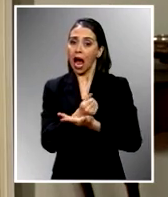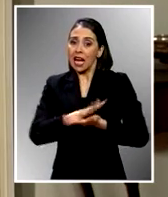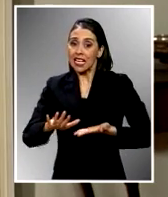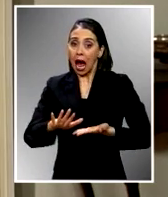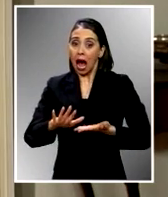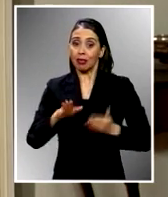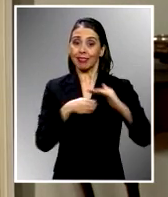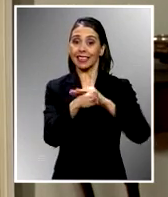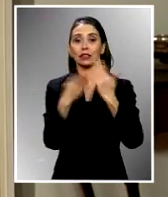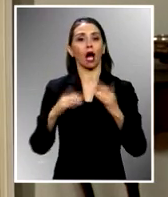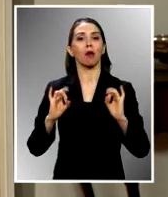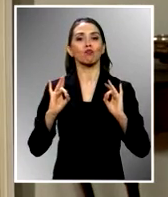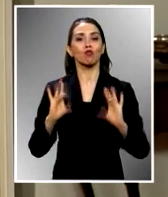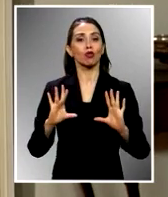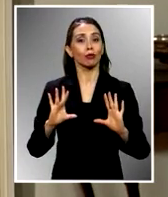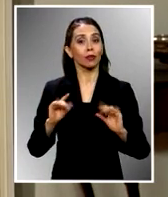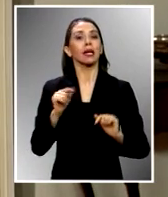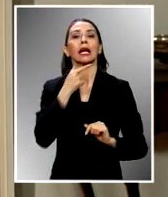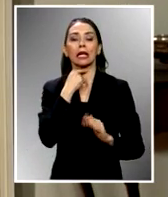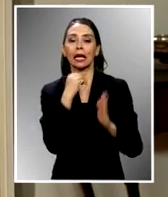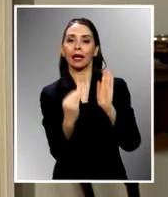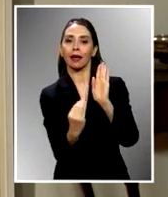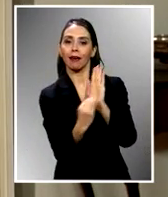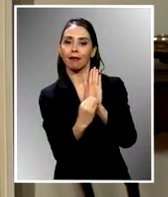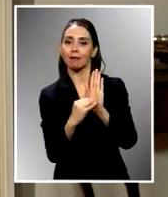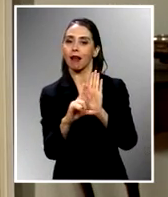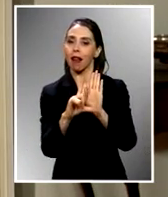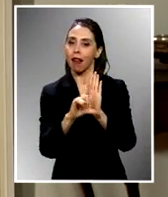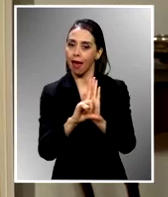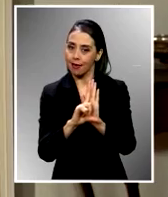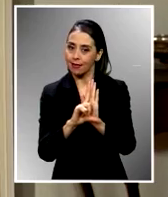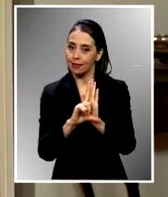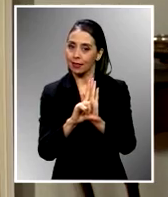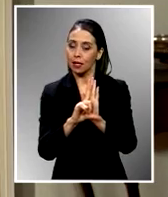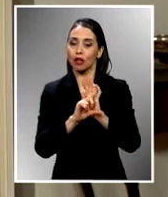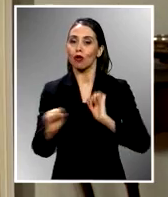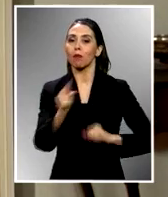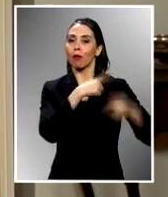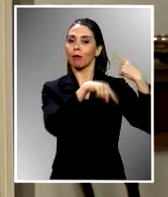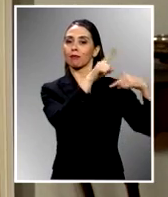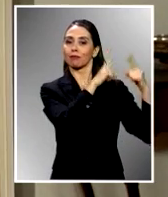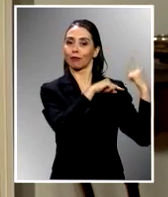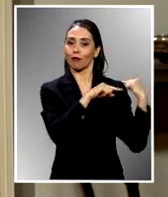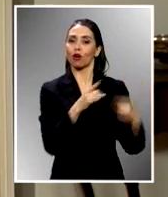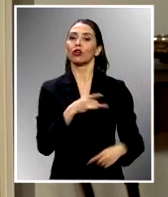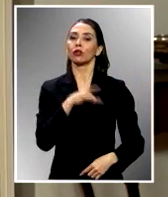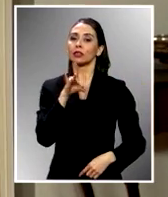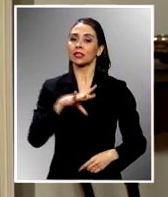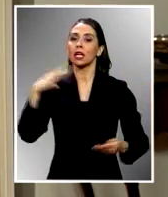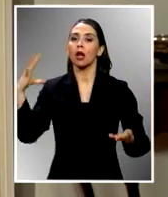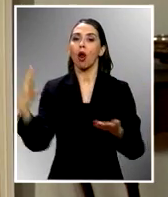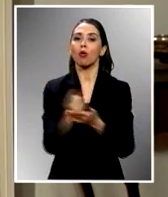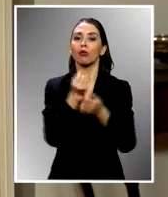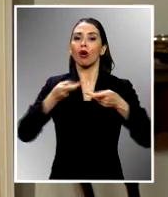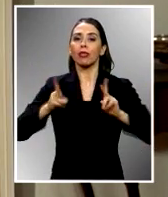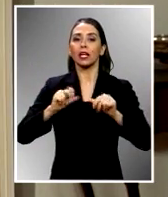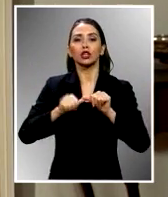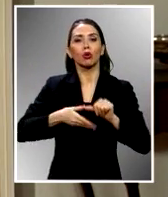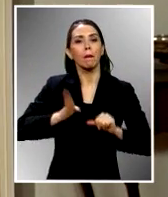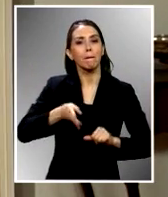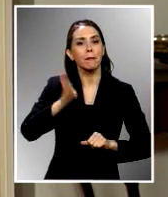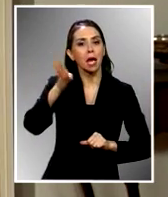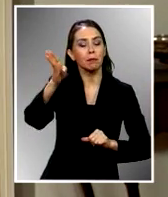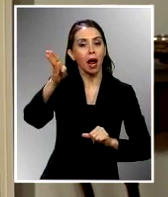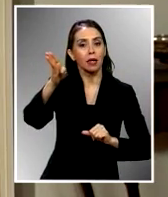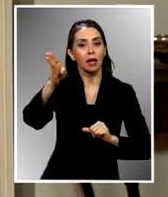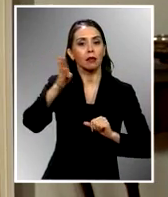para quedarse ahora queremos que quede establecido por ley que no hay vuelta atrás que chile conquistó un derecho permanente que se